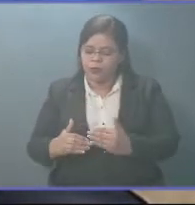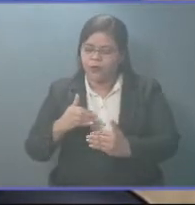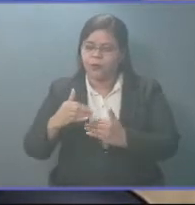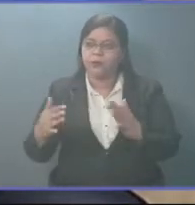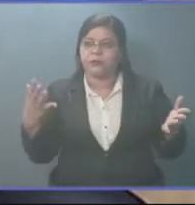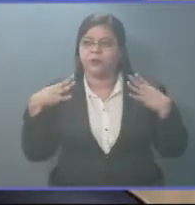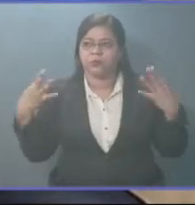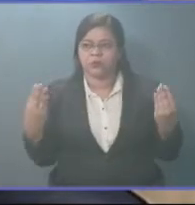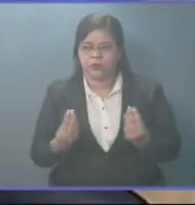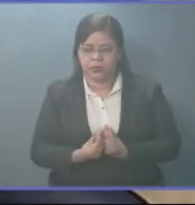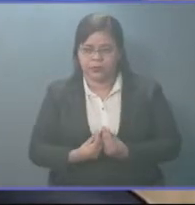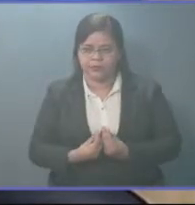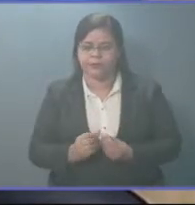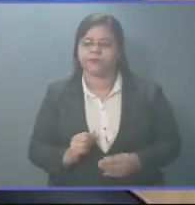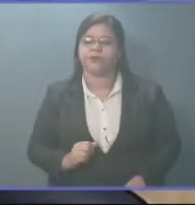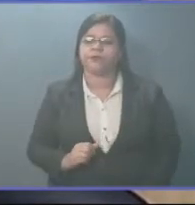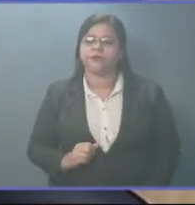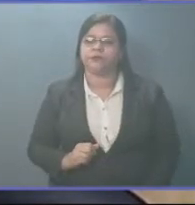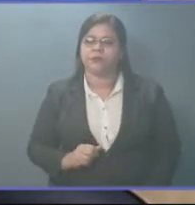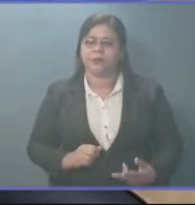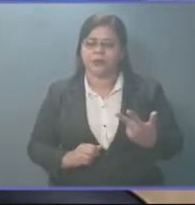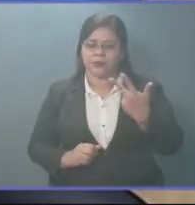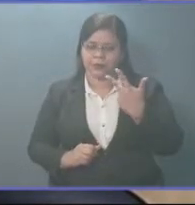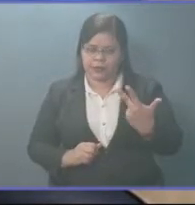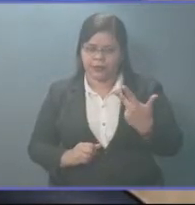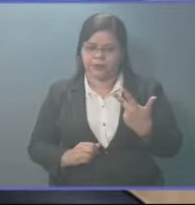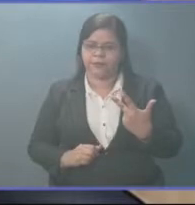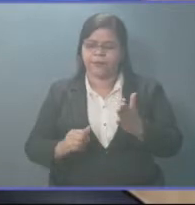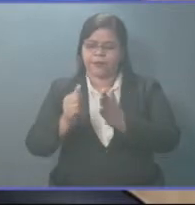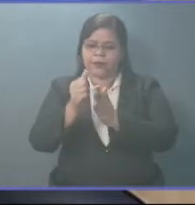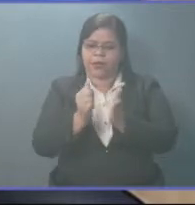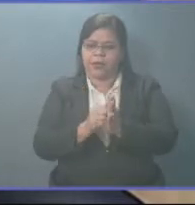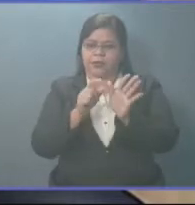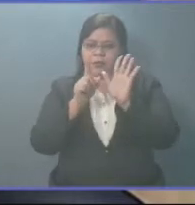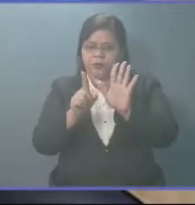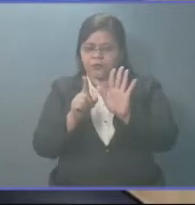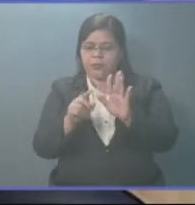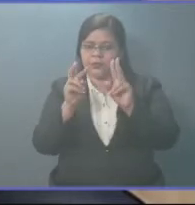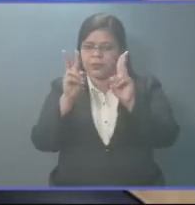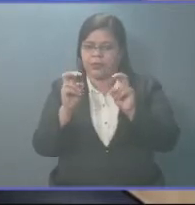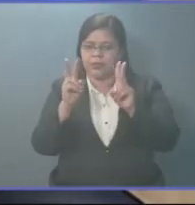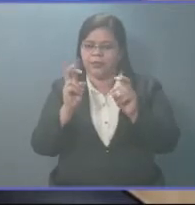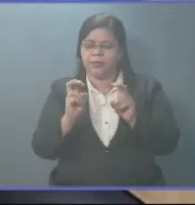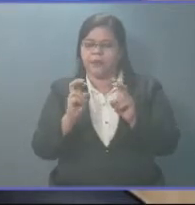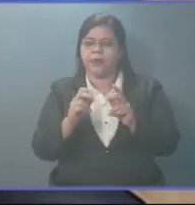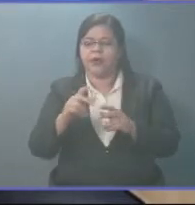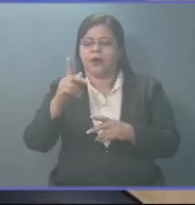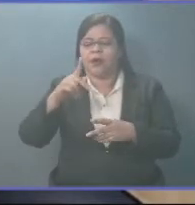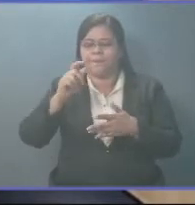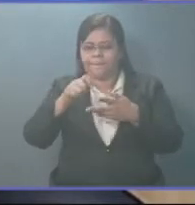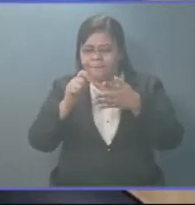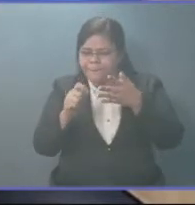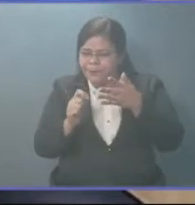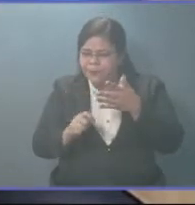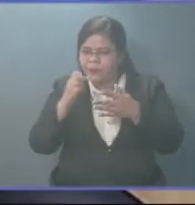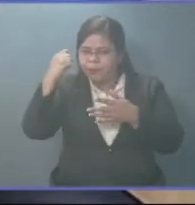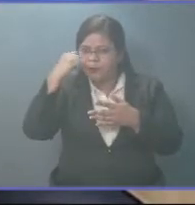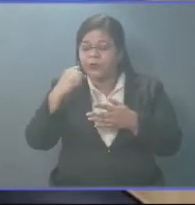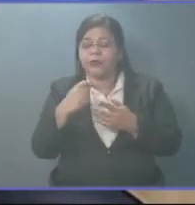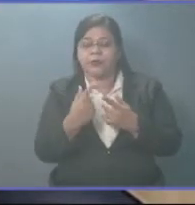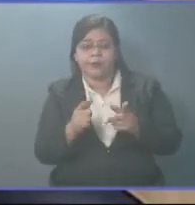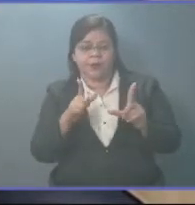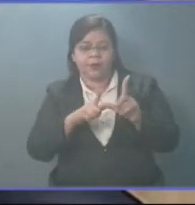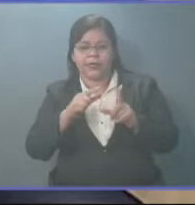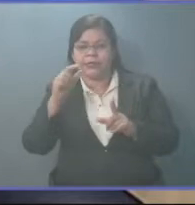culturales. 3. Artículo 6 relativo a principios, en el sentido de agregar un